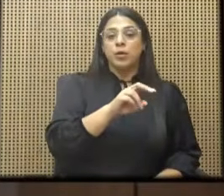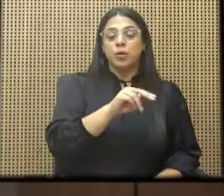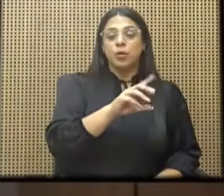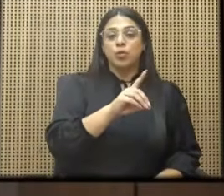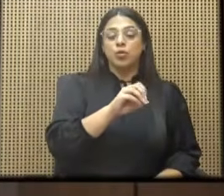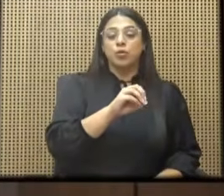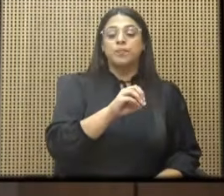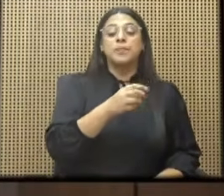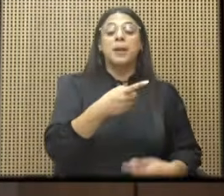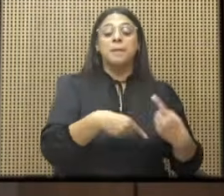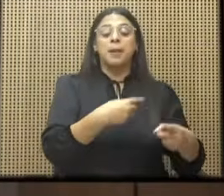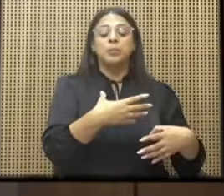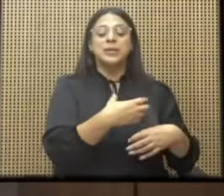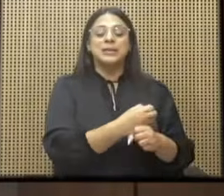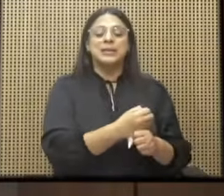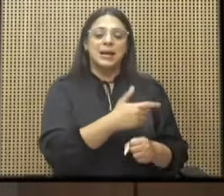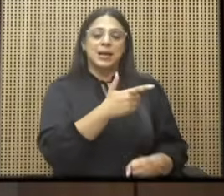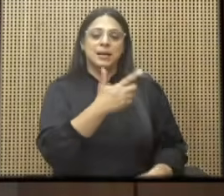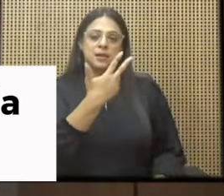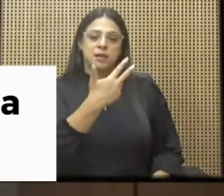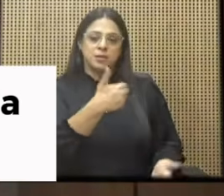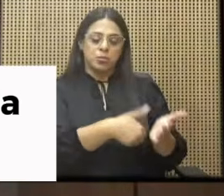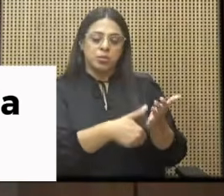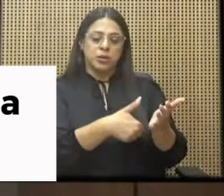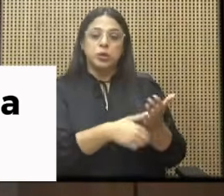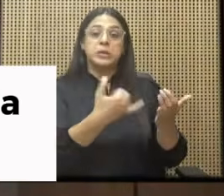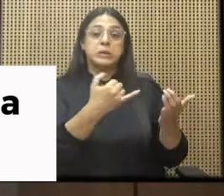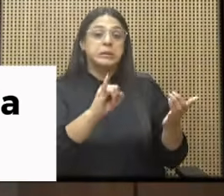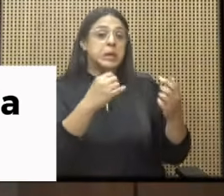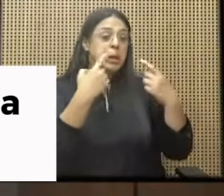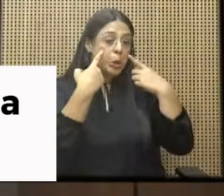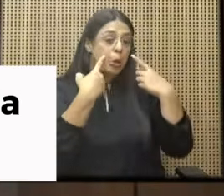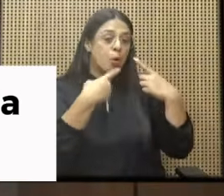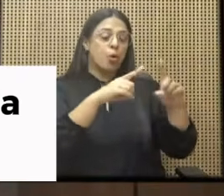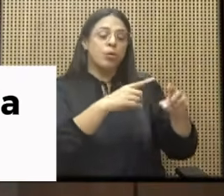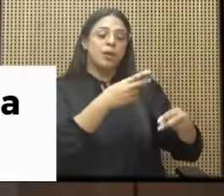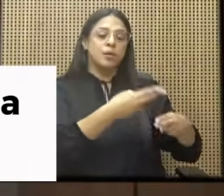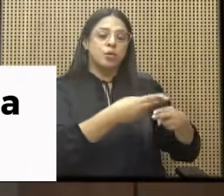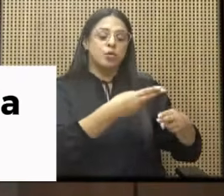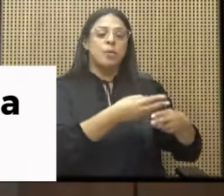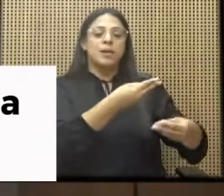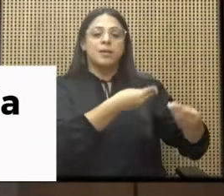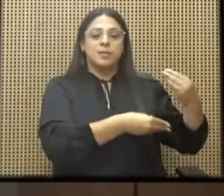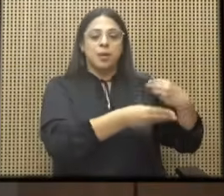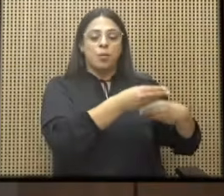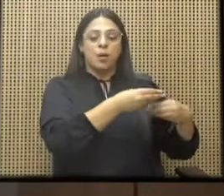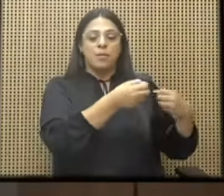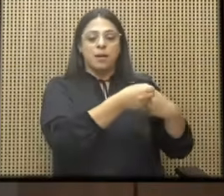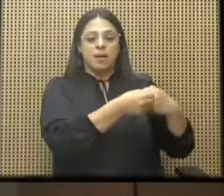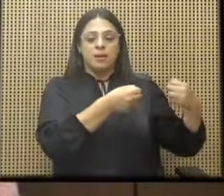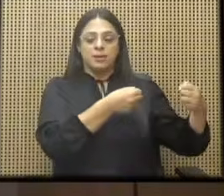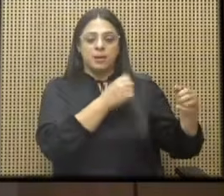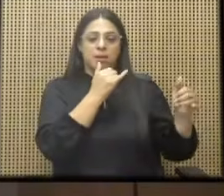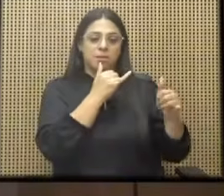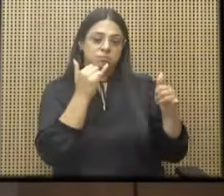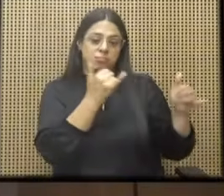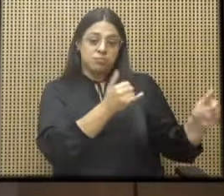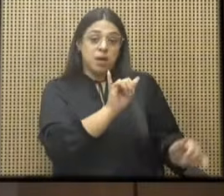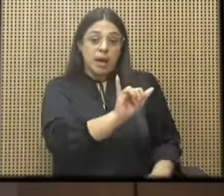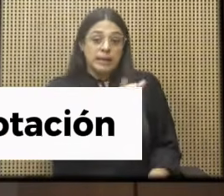Si no alcanzan los 38 votos, los nombres serán devueltos a la Sala Constitucional. Así lo